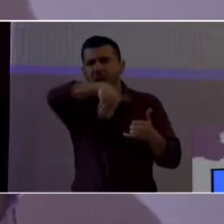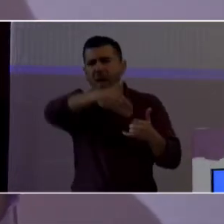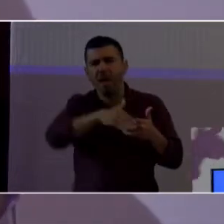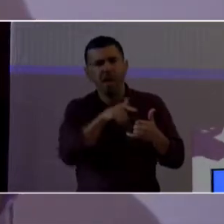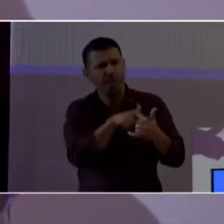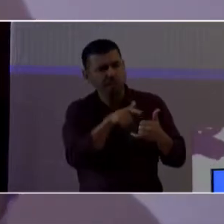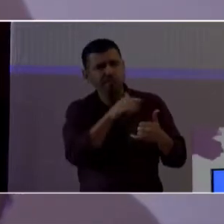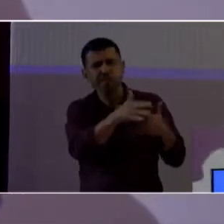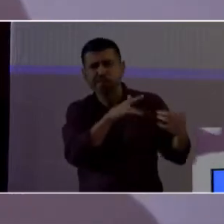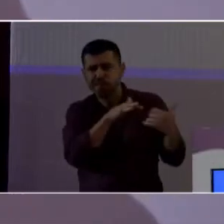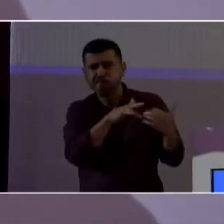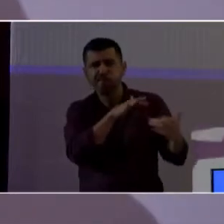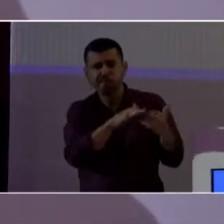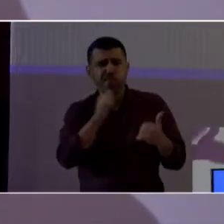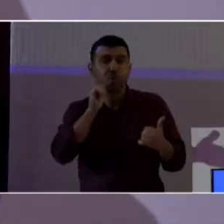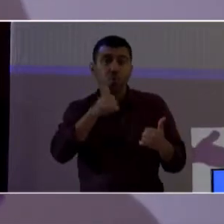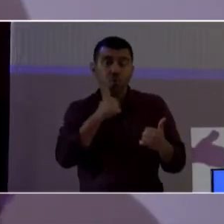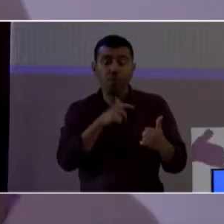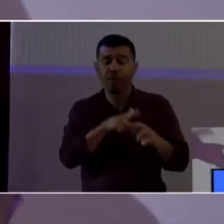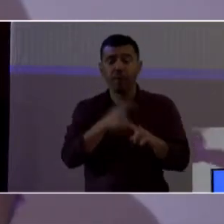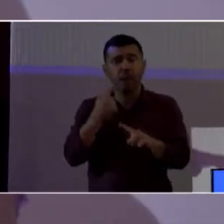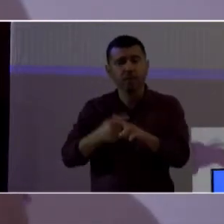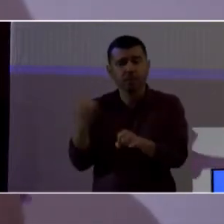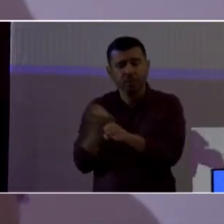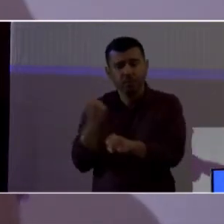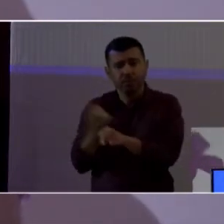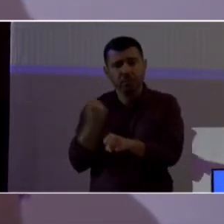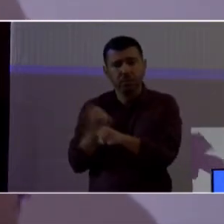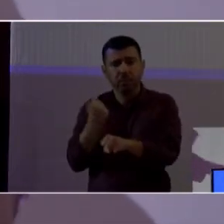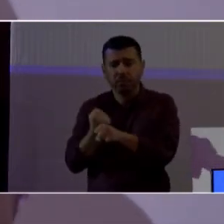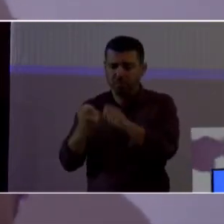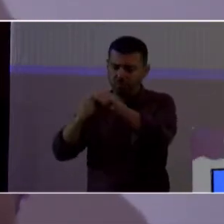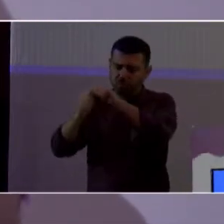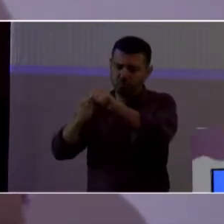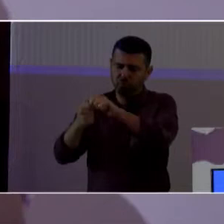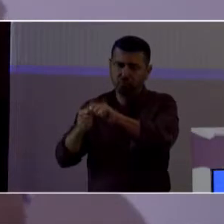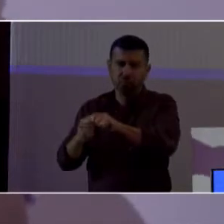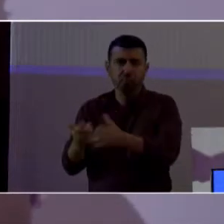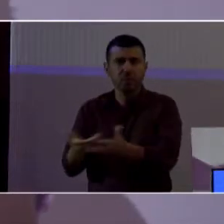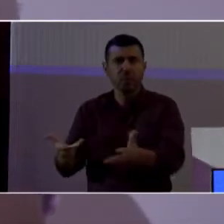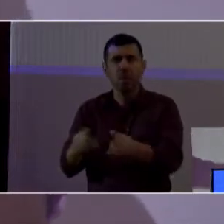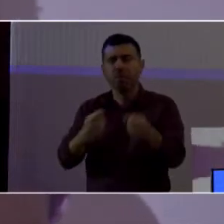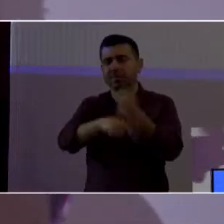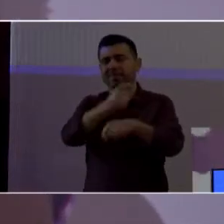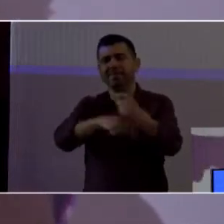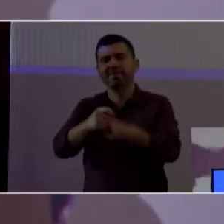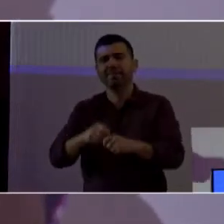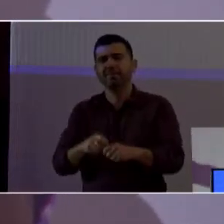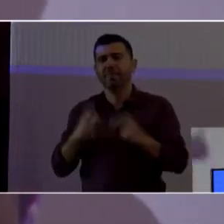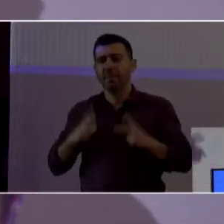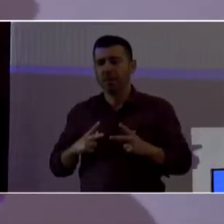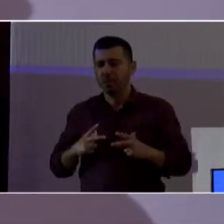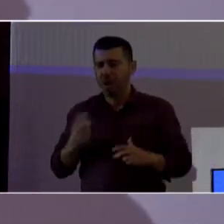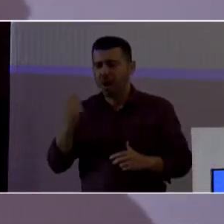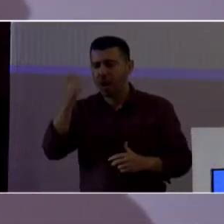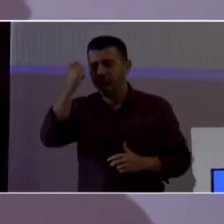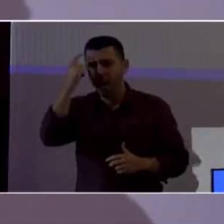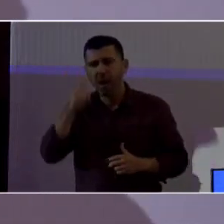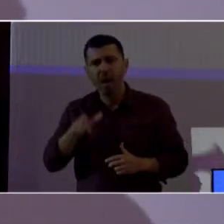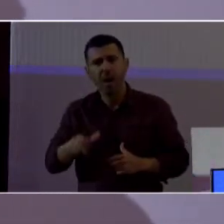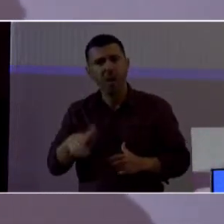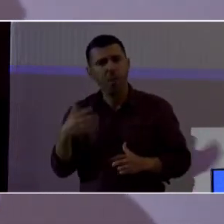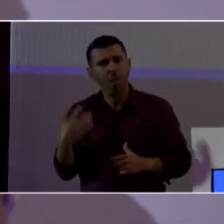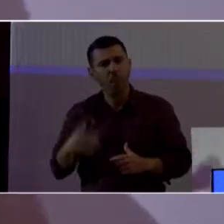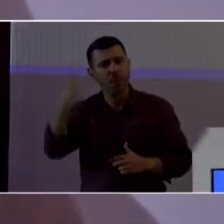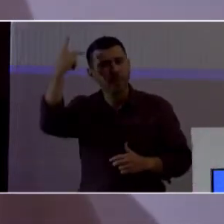De este modelo de reintegración comunitario, como le digo, nació entonces la asociación, y hoy tenemos en representación